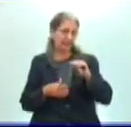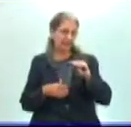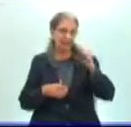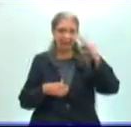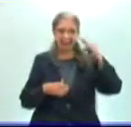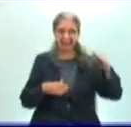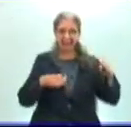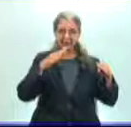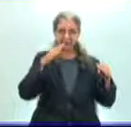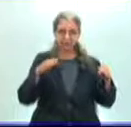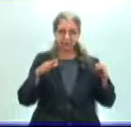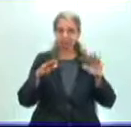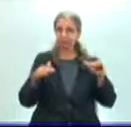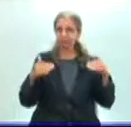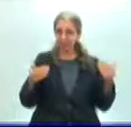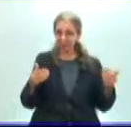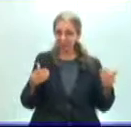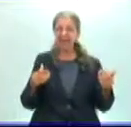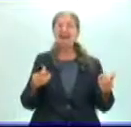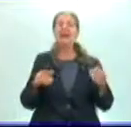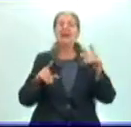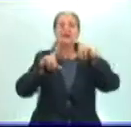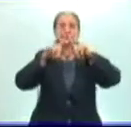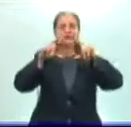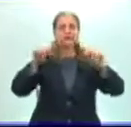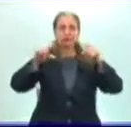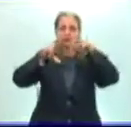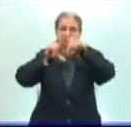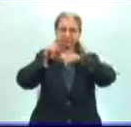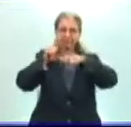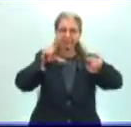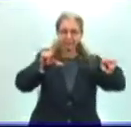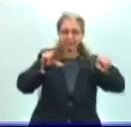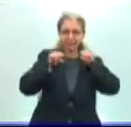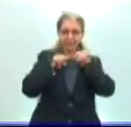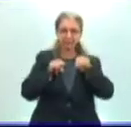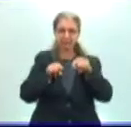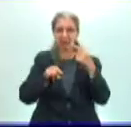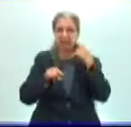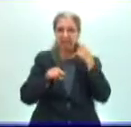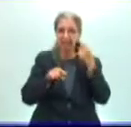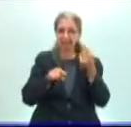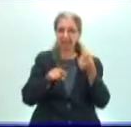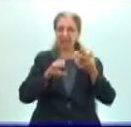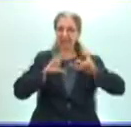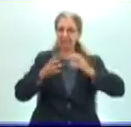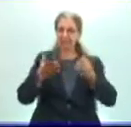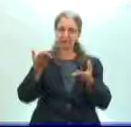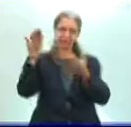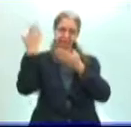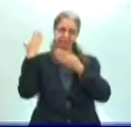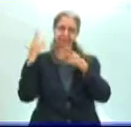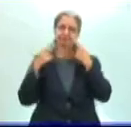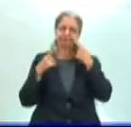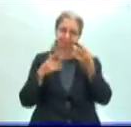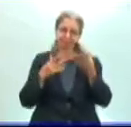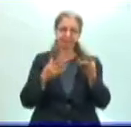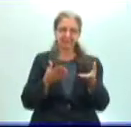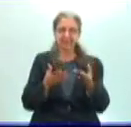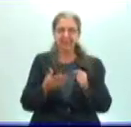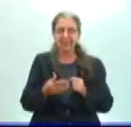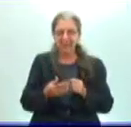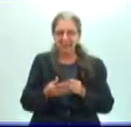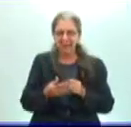un triángulo rectángulo. Continuemos entonces. Vamos a analizar en este